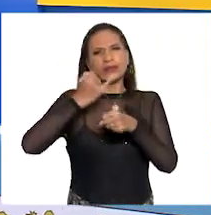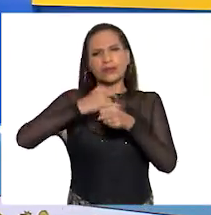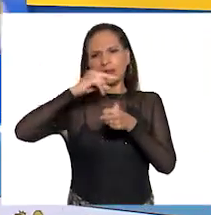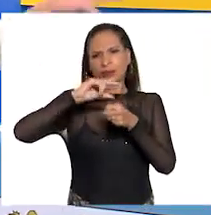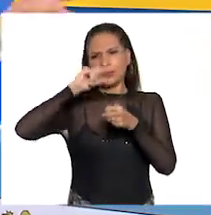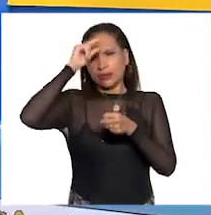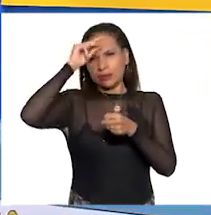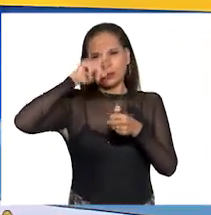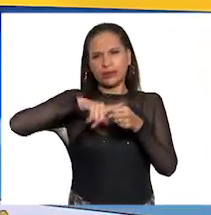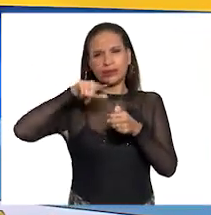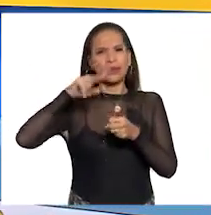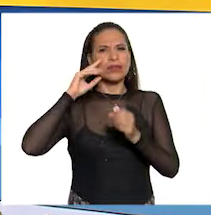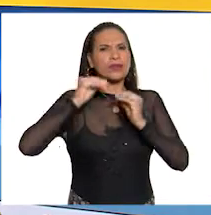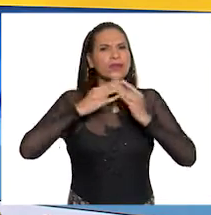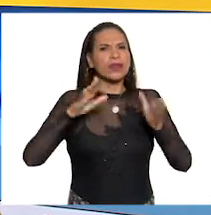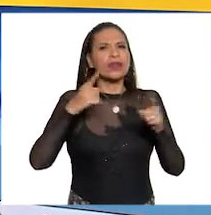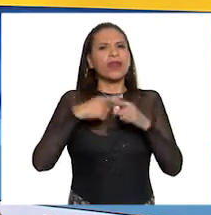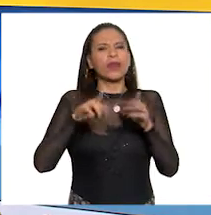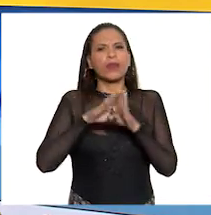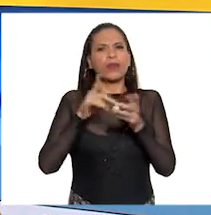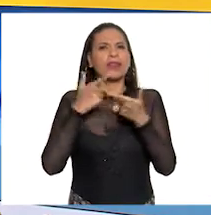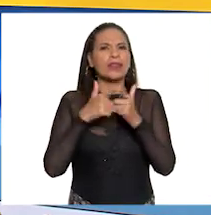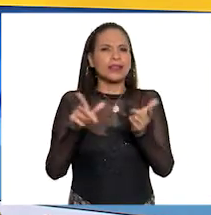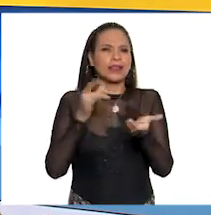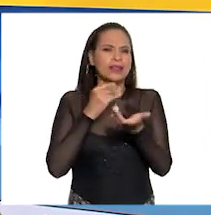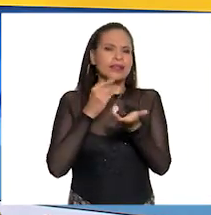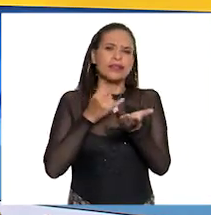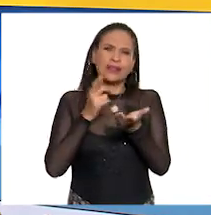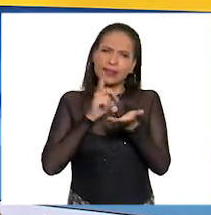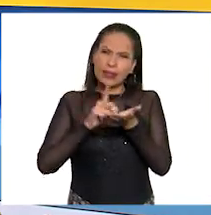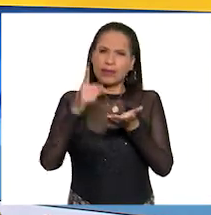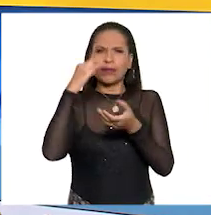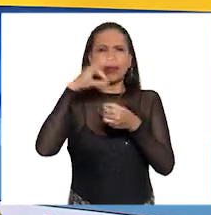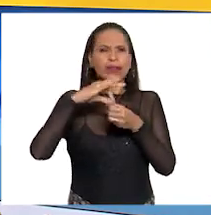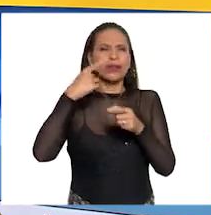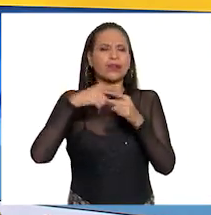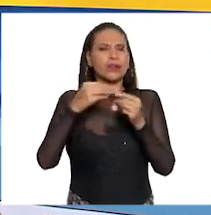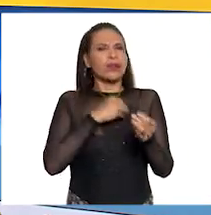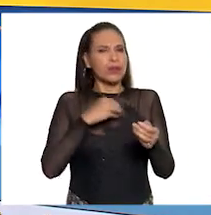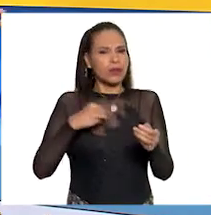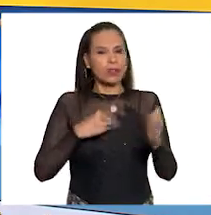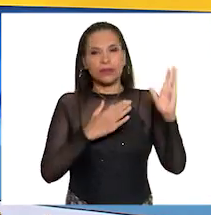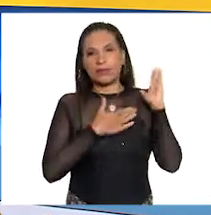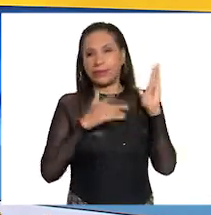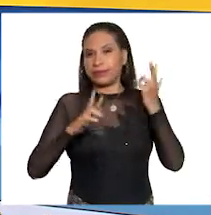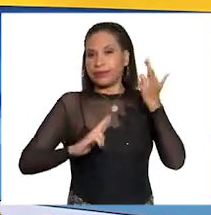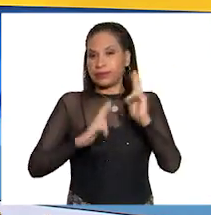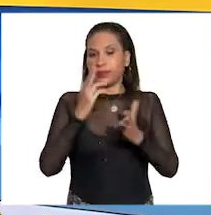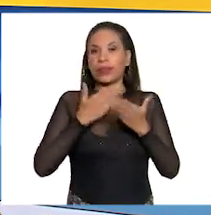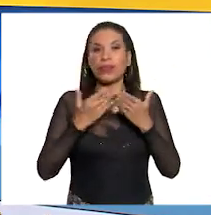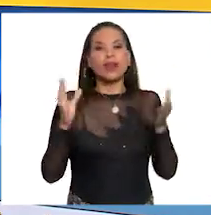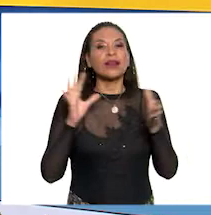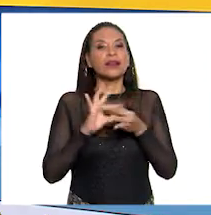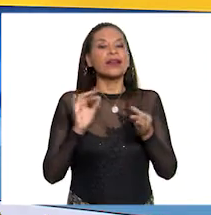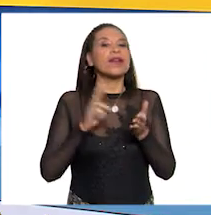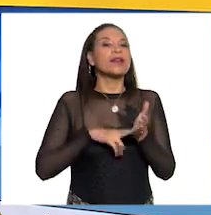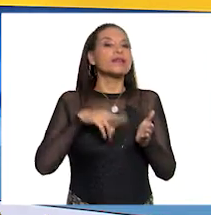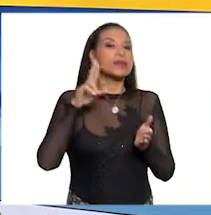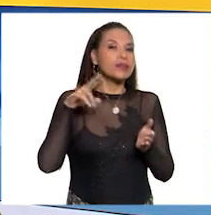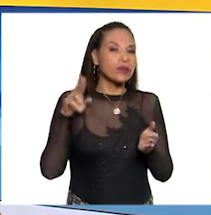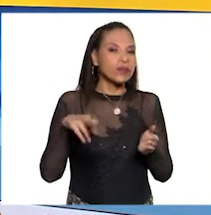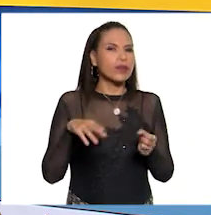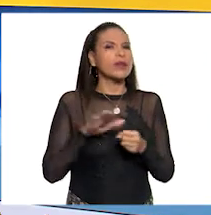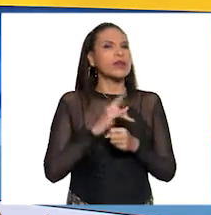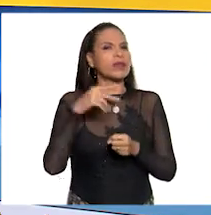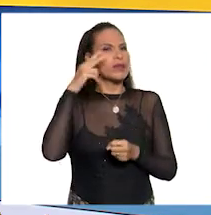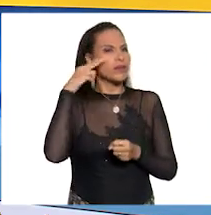una apertura democrática y el cumplimiento de las promesas de la revolución. Ahora hablaremos sobre la pintura,